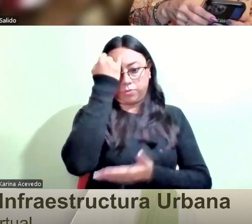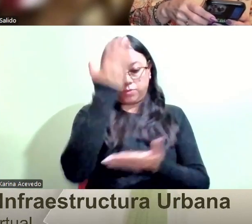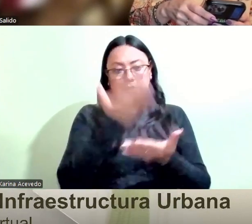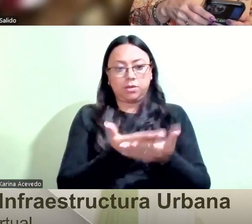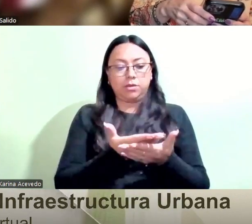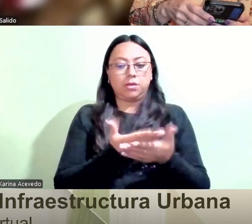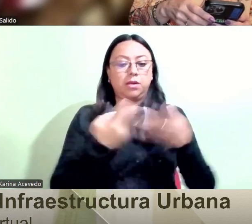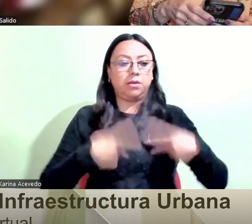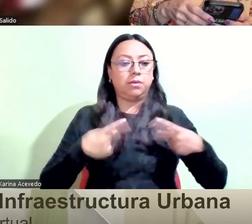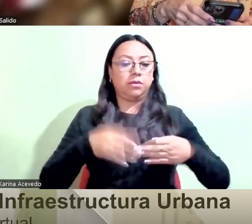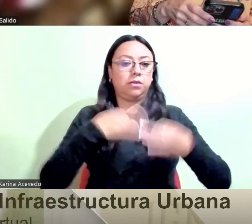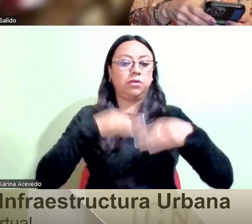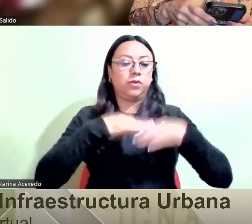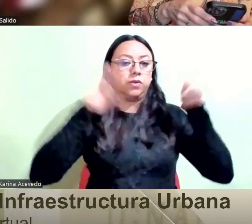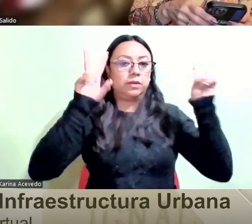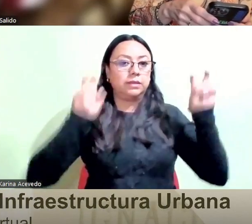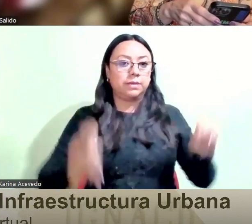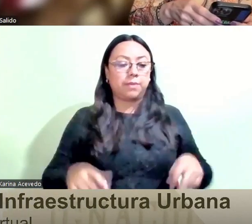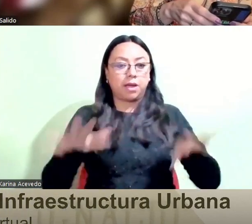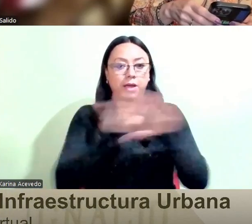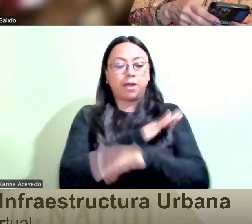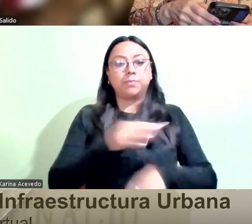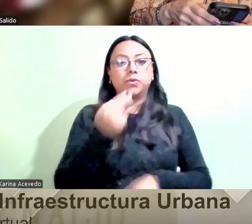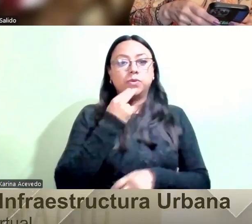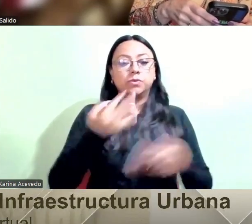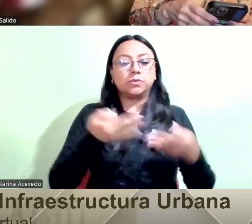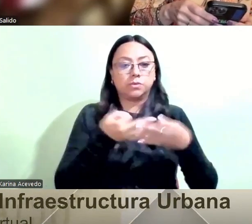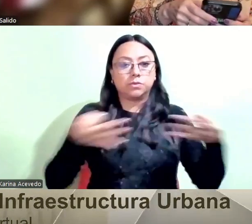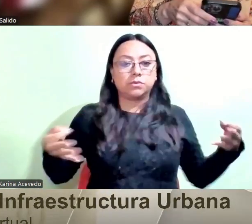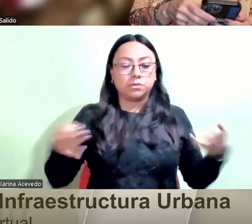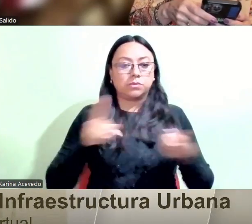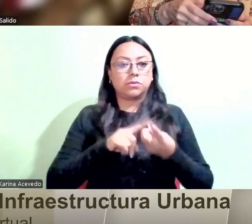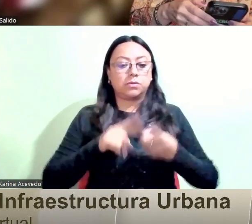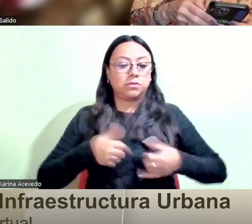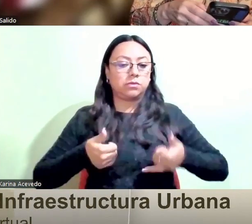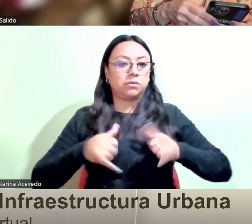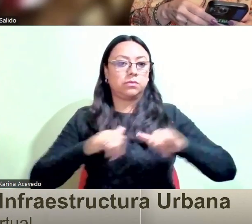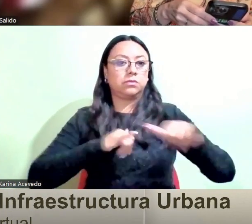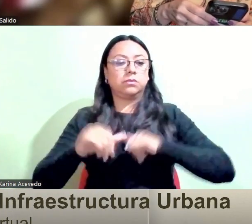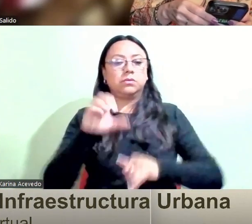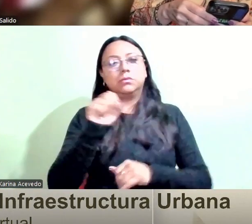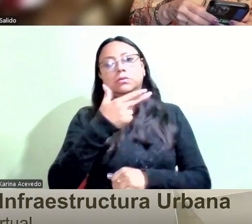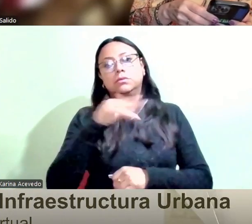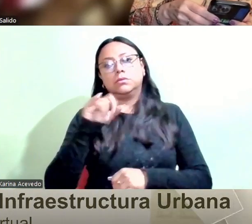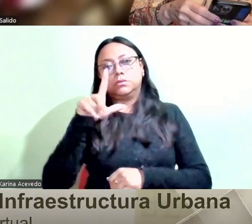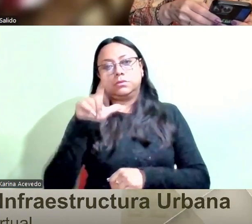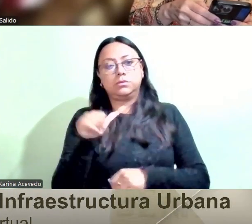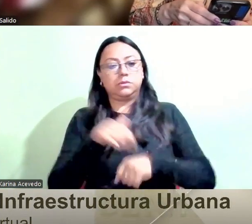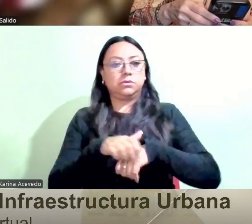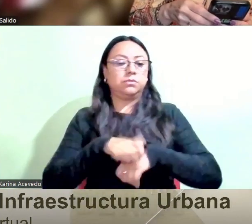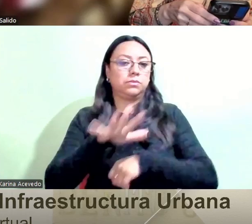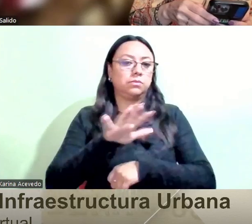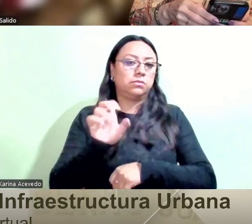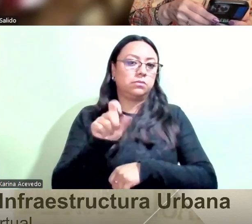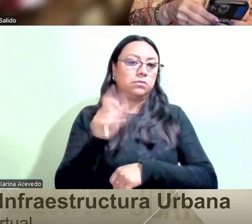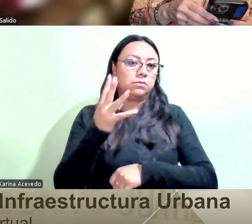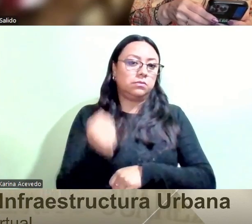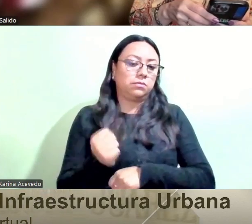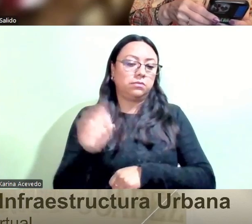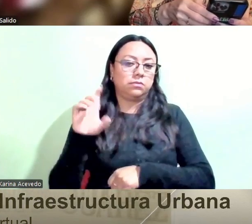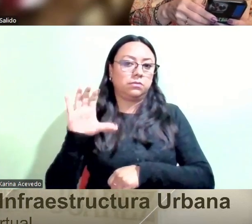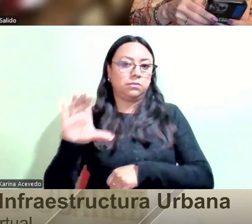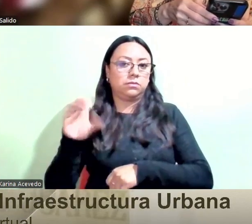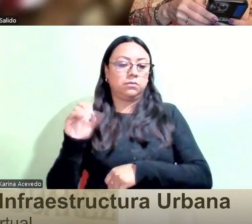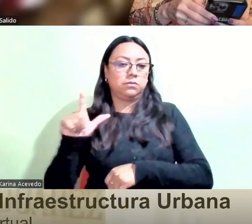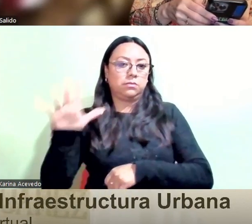ciudadana en materia de cambio de uso del suelo respecto del inmueble ubicado en la calle de Schiller, número 529, Colonia Polanco, quinta sección,